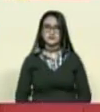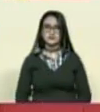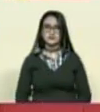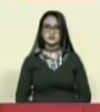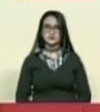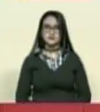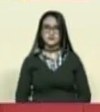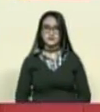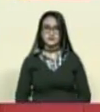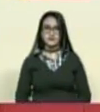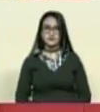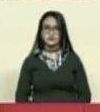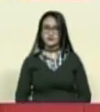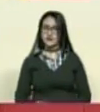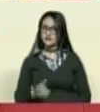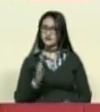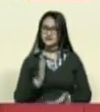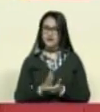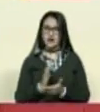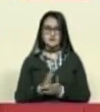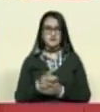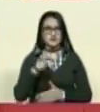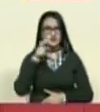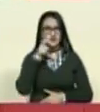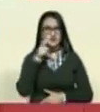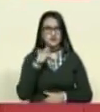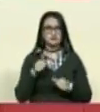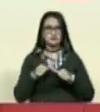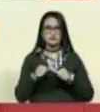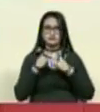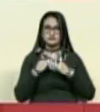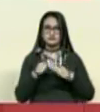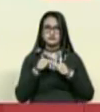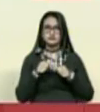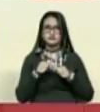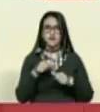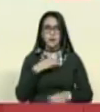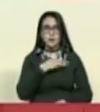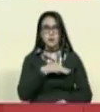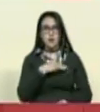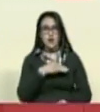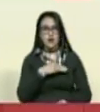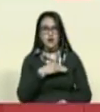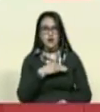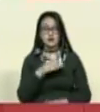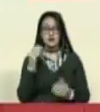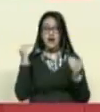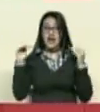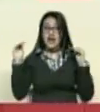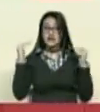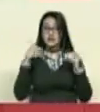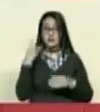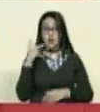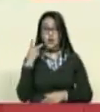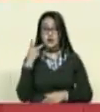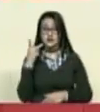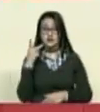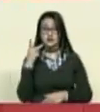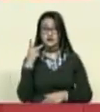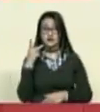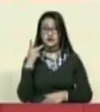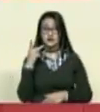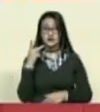nada. Absolutamente en nada. Hay que mantener siempre la guardia moral, ética, política,